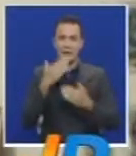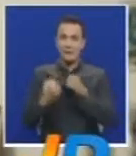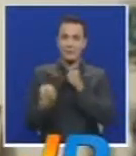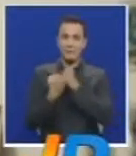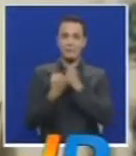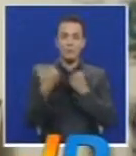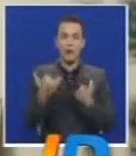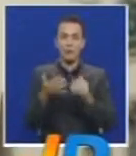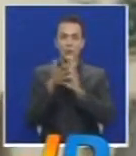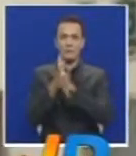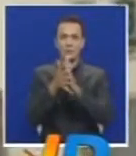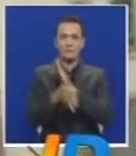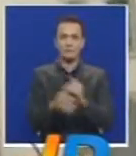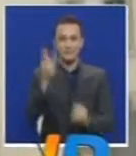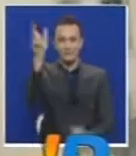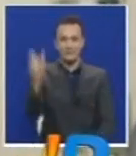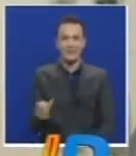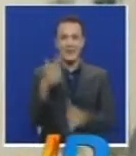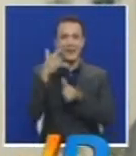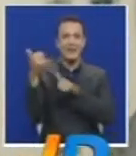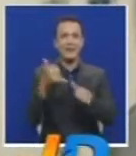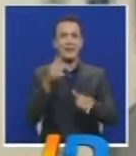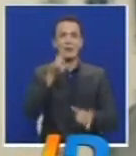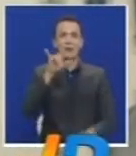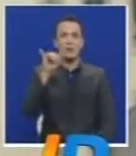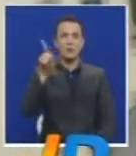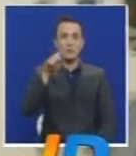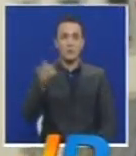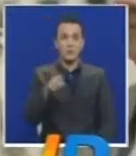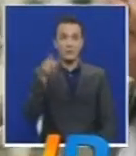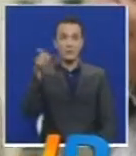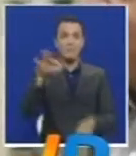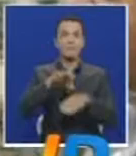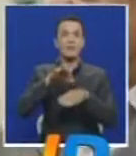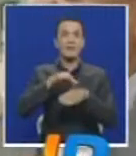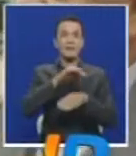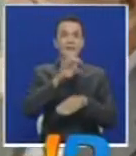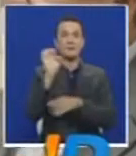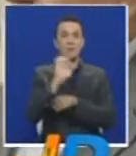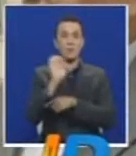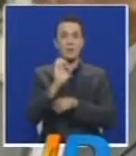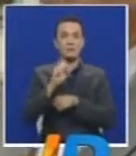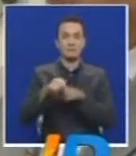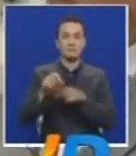Más Pacífico, el ingeniero Luis Chiriboga, presidente de una federación como la ecuatoriana, exitosa.